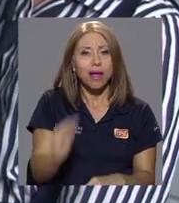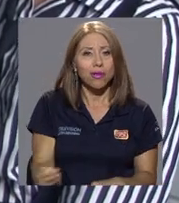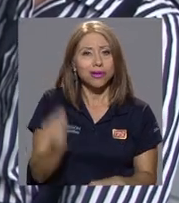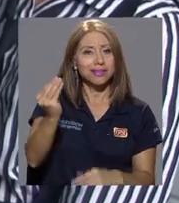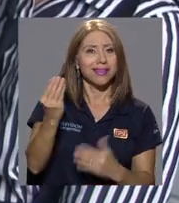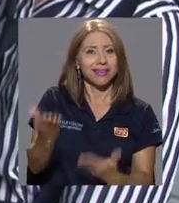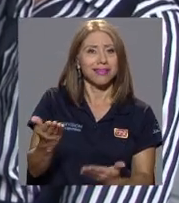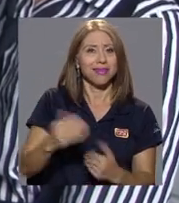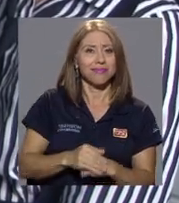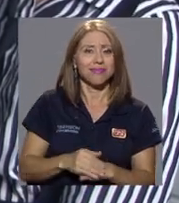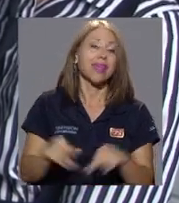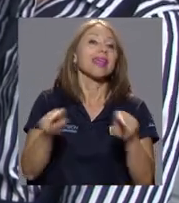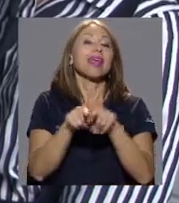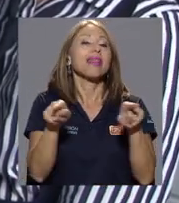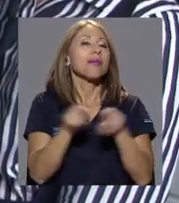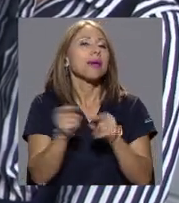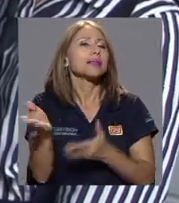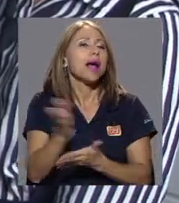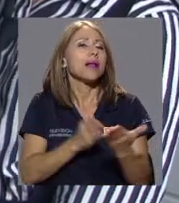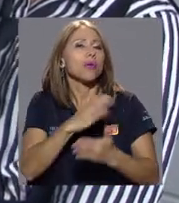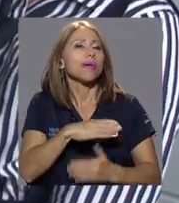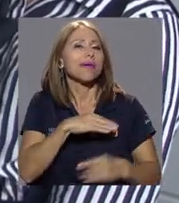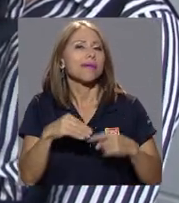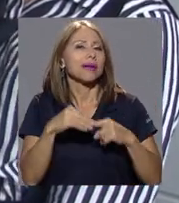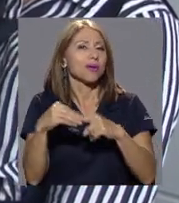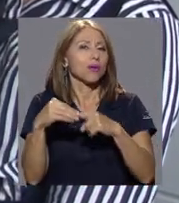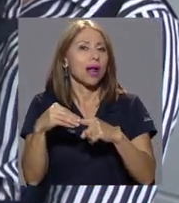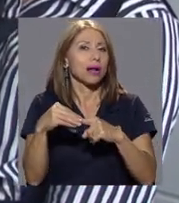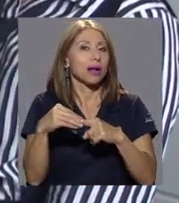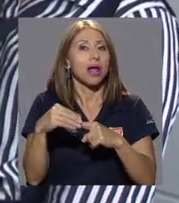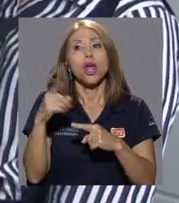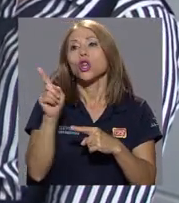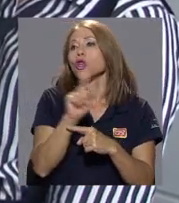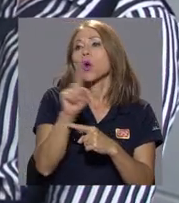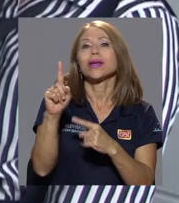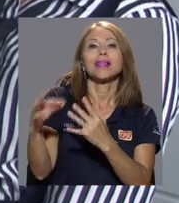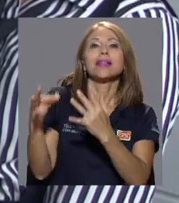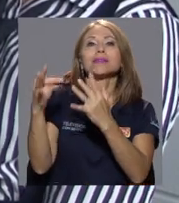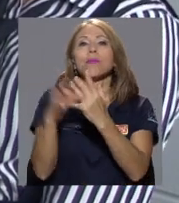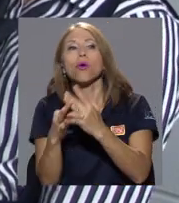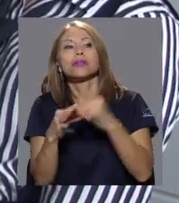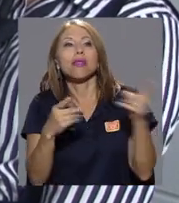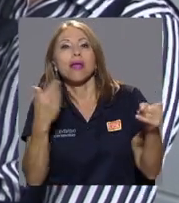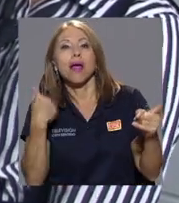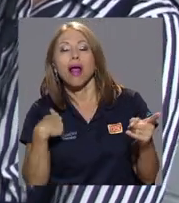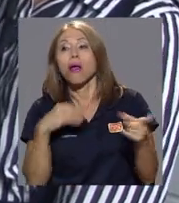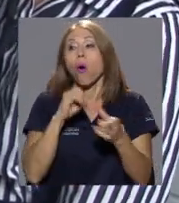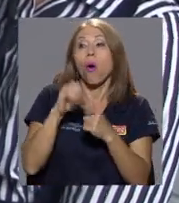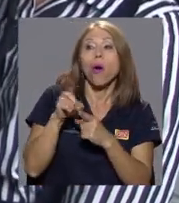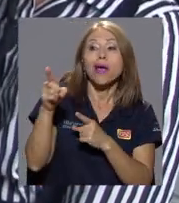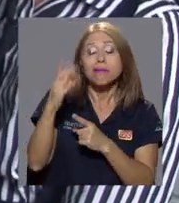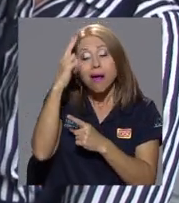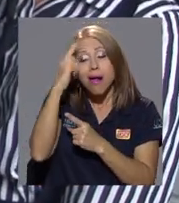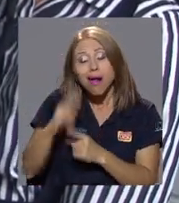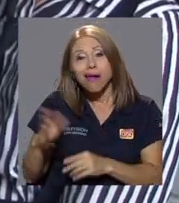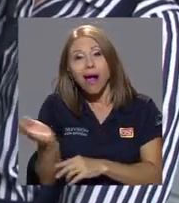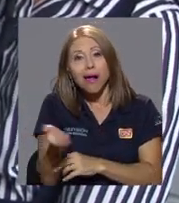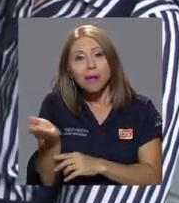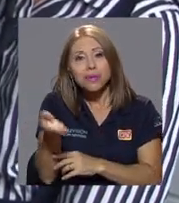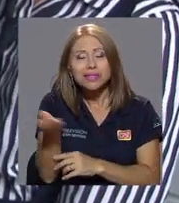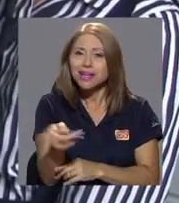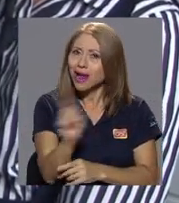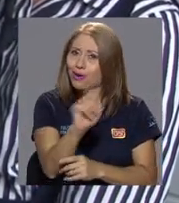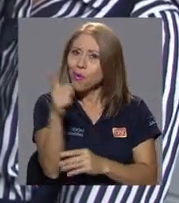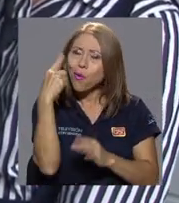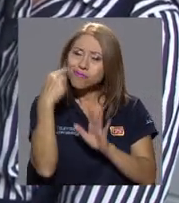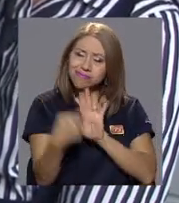que además la separa un ejercicio muy particular. No es el ejercicio de ser la esposa de tal, ni ser campesina, sino